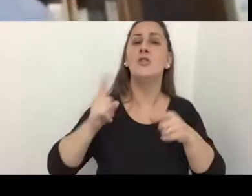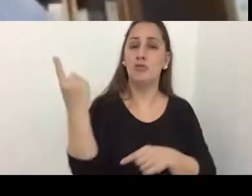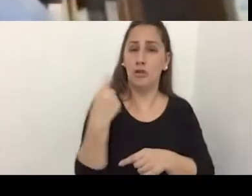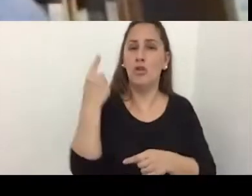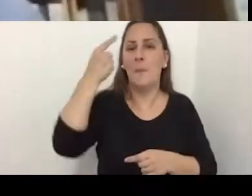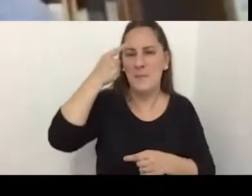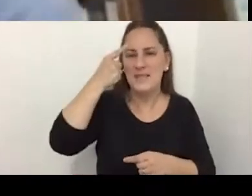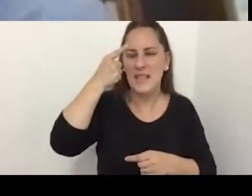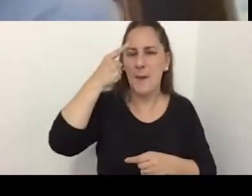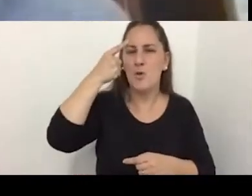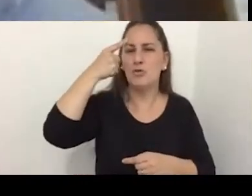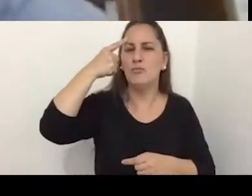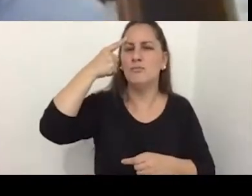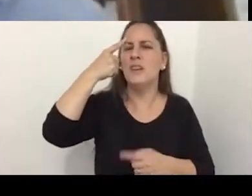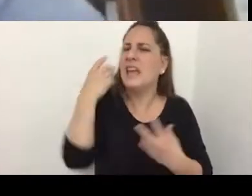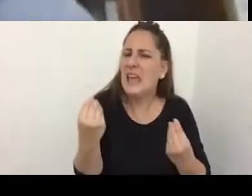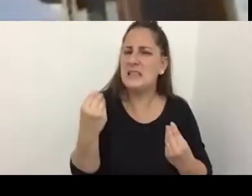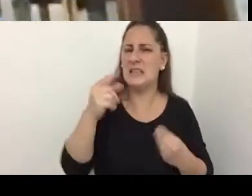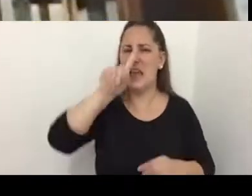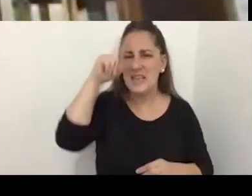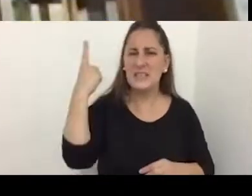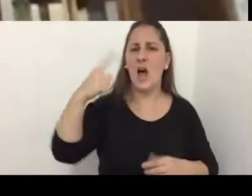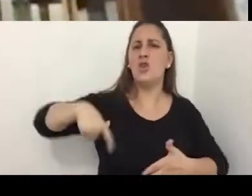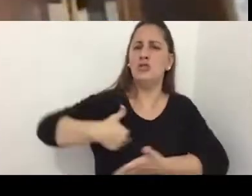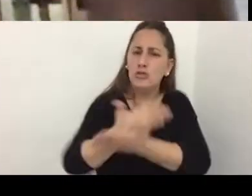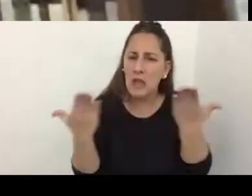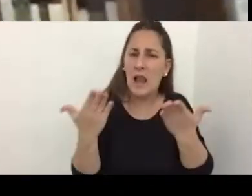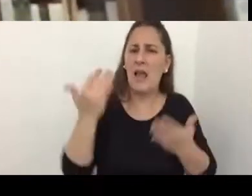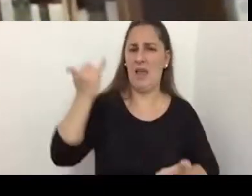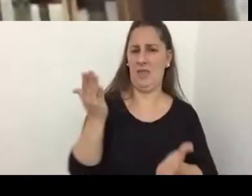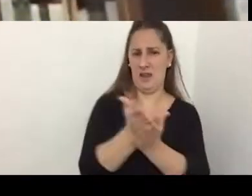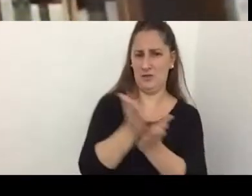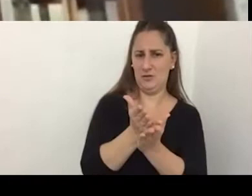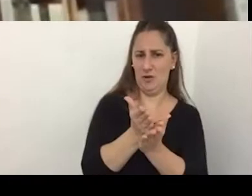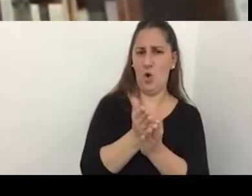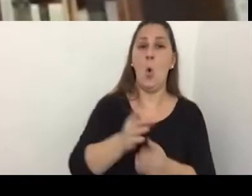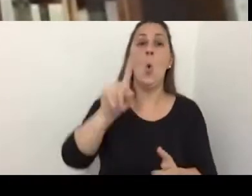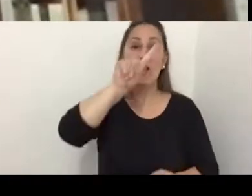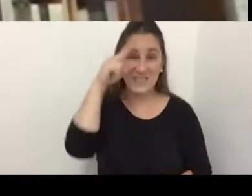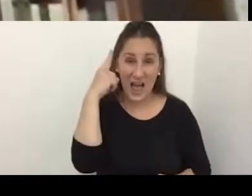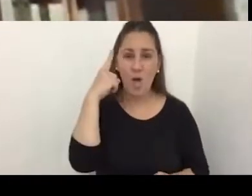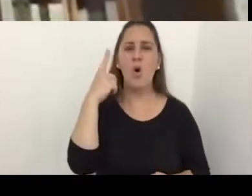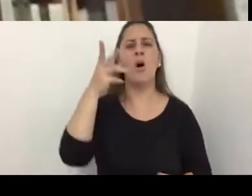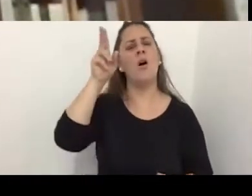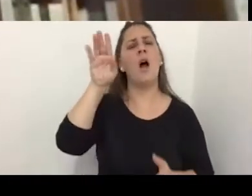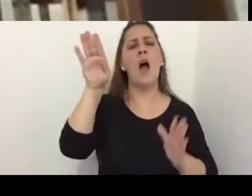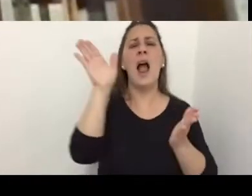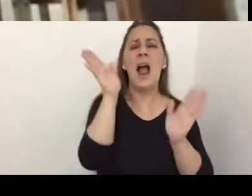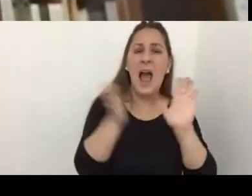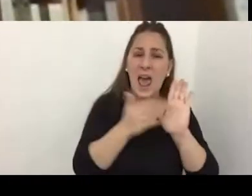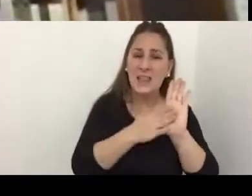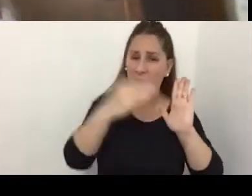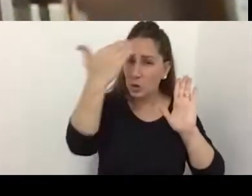que es un Estado social de derecho, o sea, un Estado que respeta todas las garantías